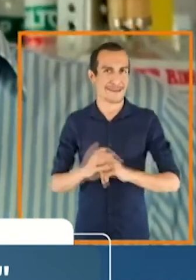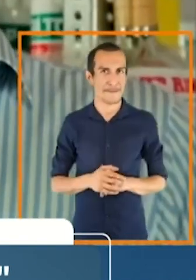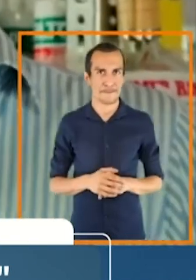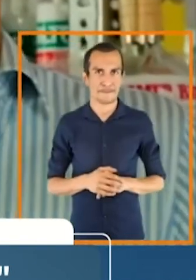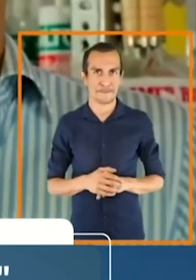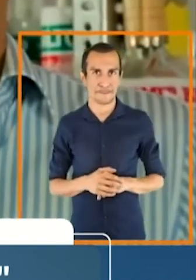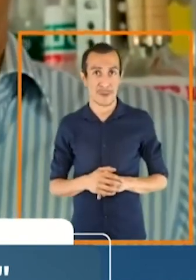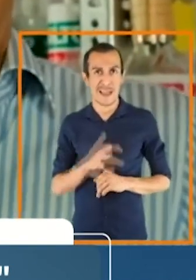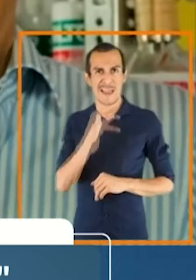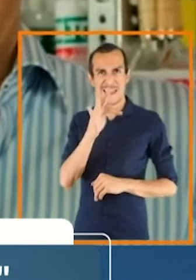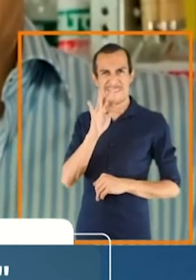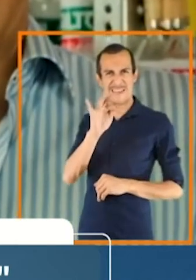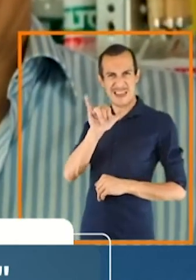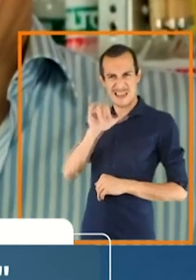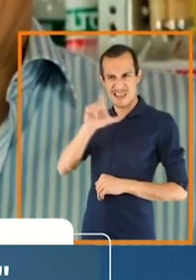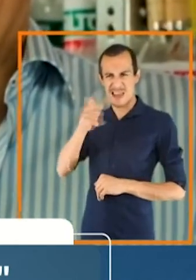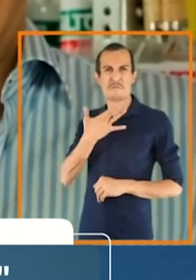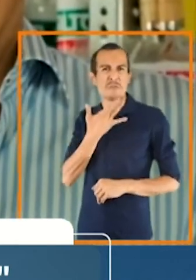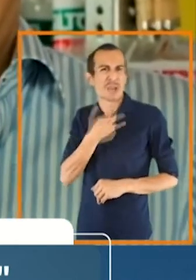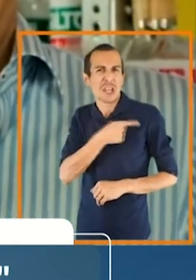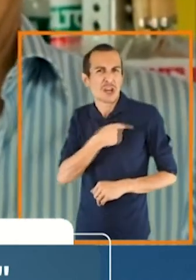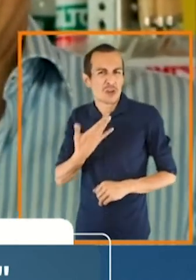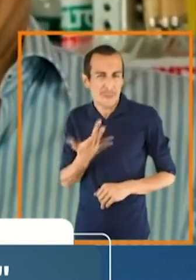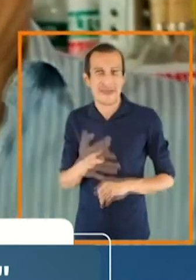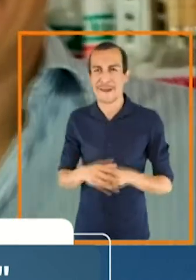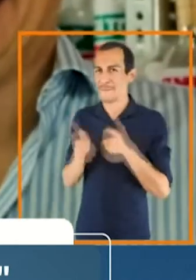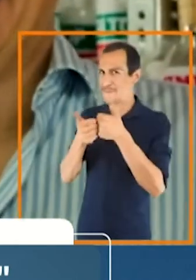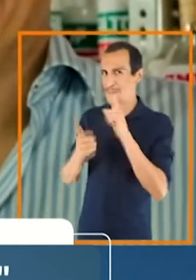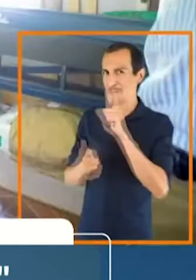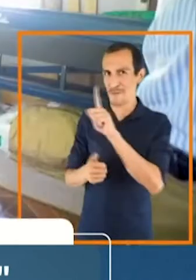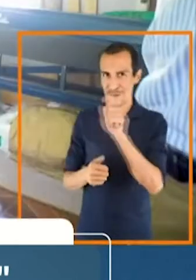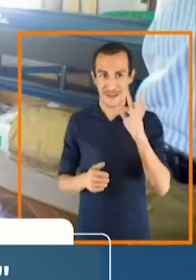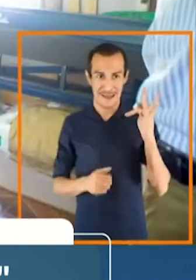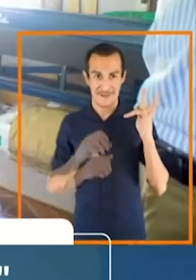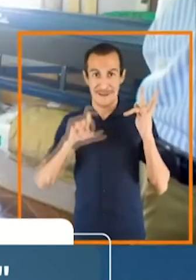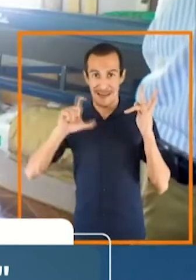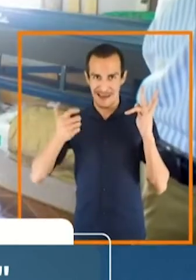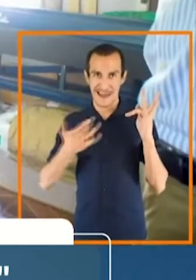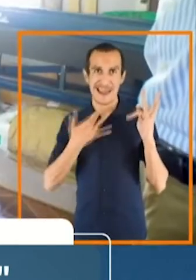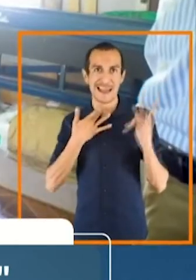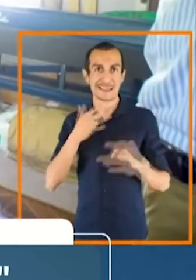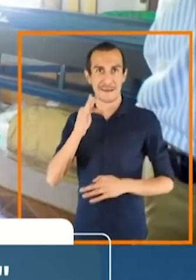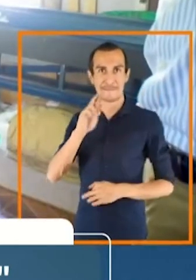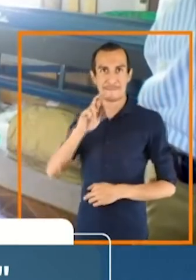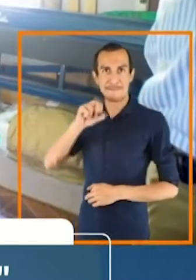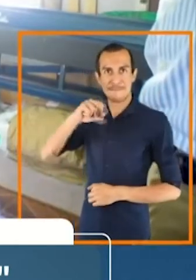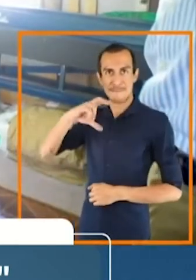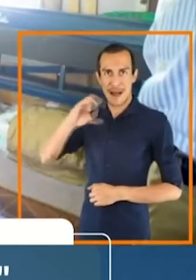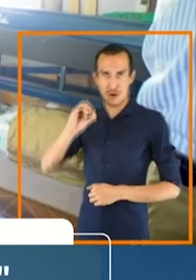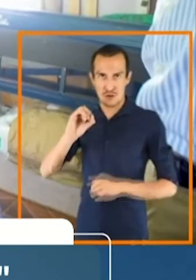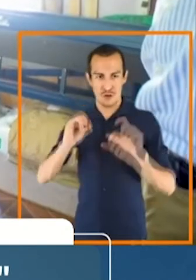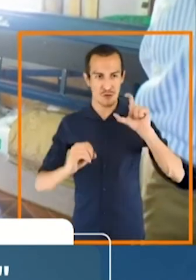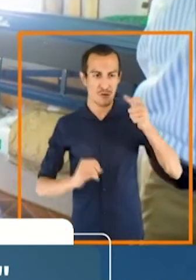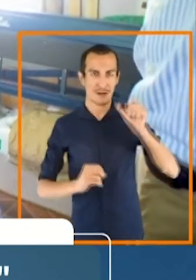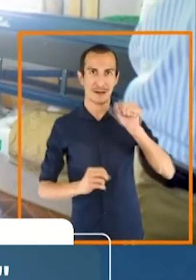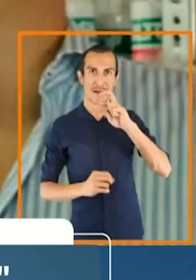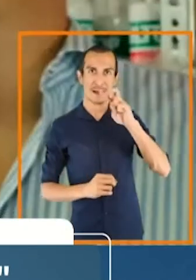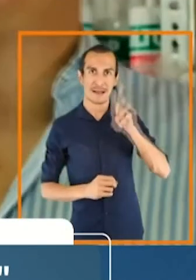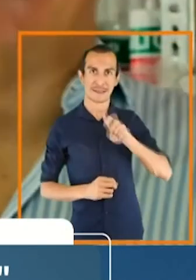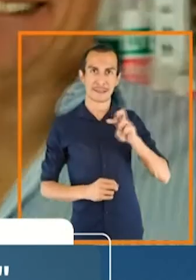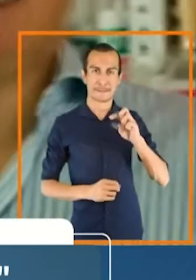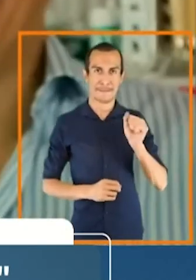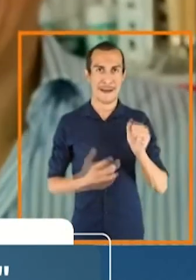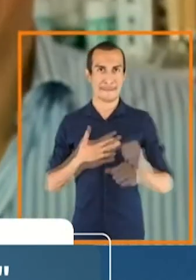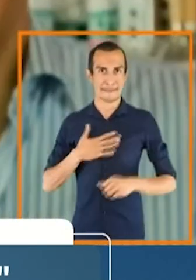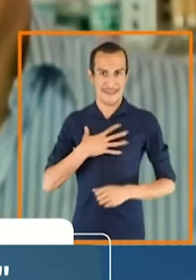que fue el año pasado, Ya, que también es interesante. 343 postulantes, pero ahora no lo sé. Ya, es decir, no es